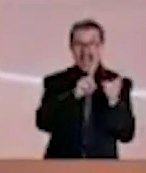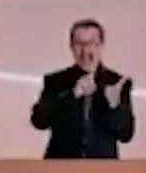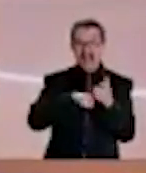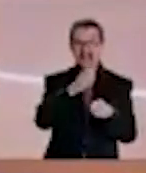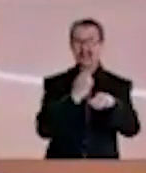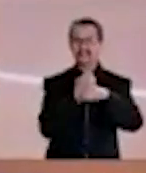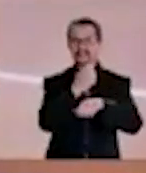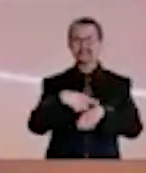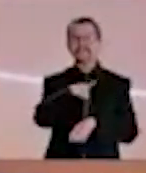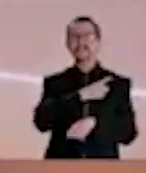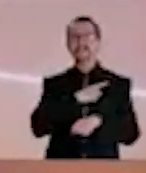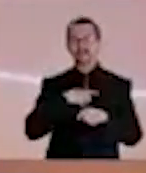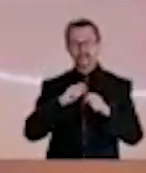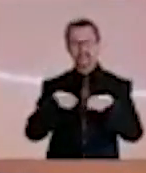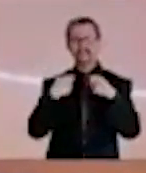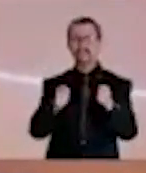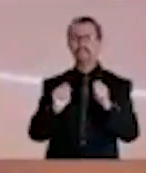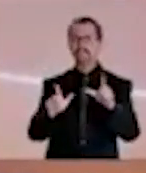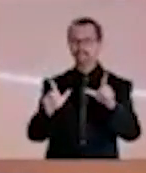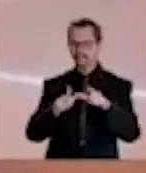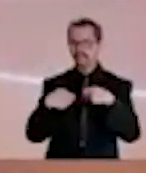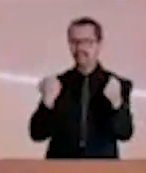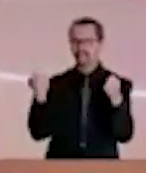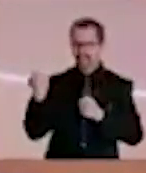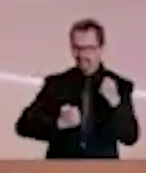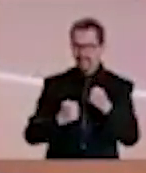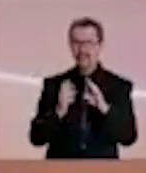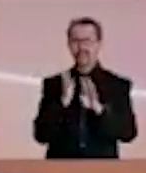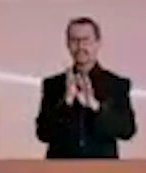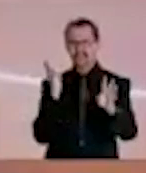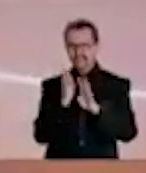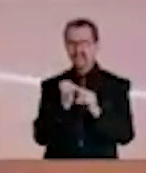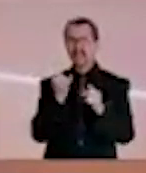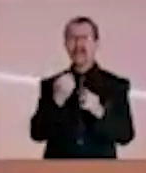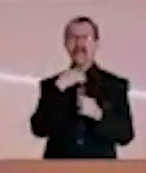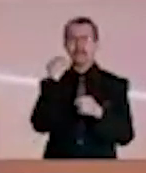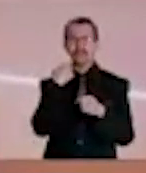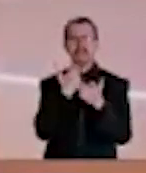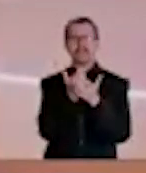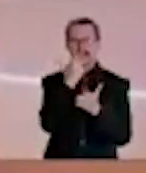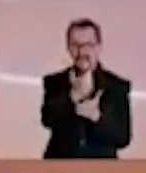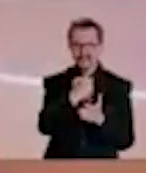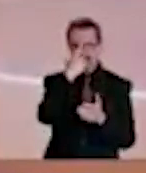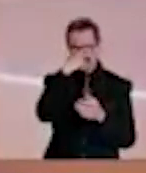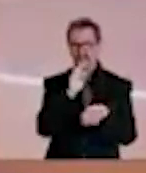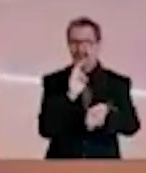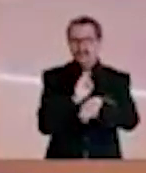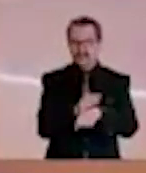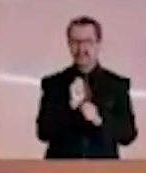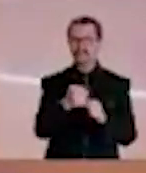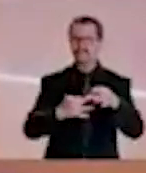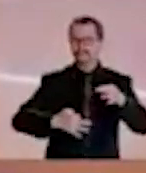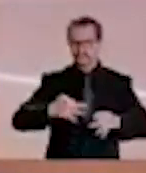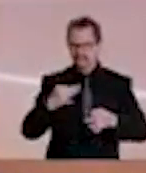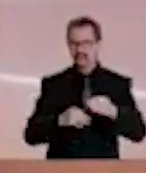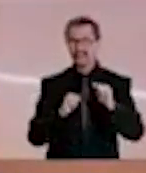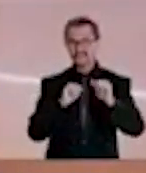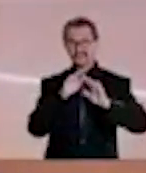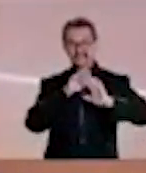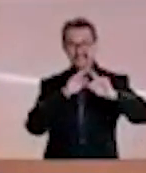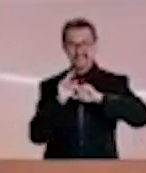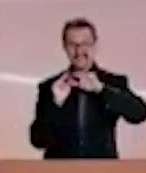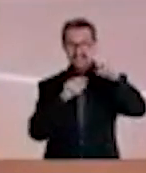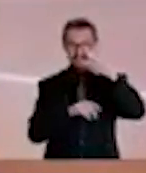el trabajo con redes de sociedad civil la contratación de abogados la defensa férrea de nuestros migrantes pero trabajando